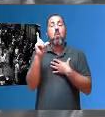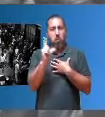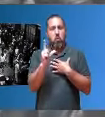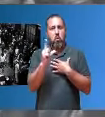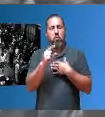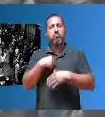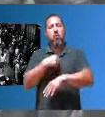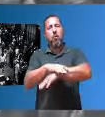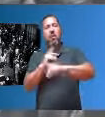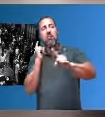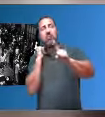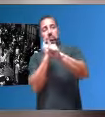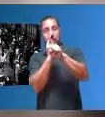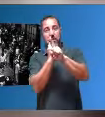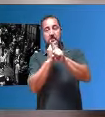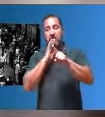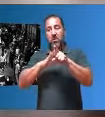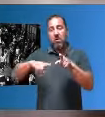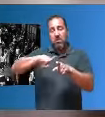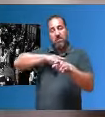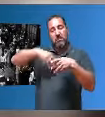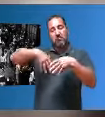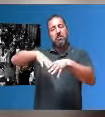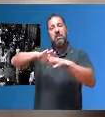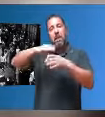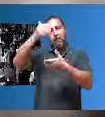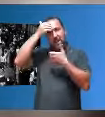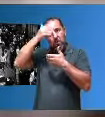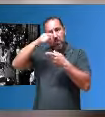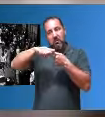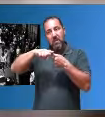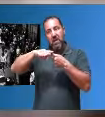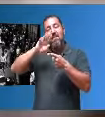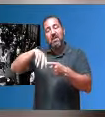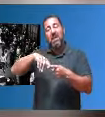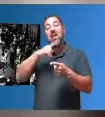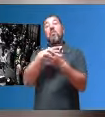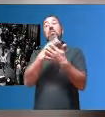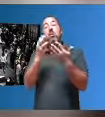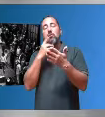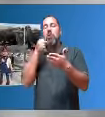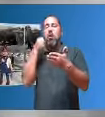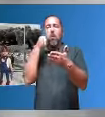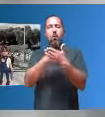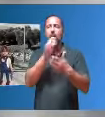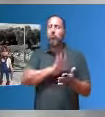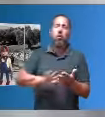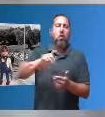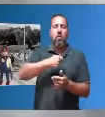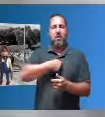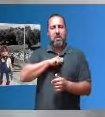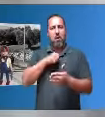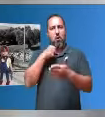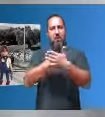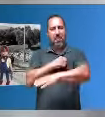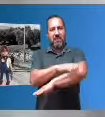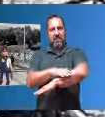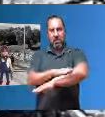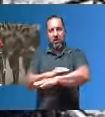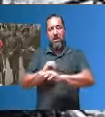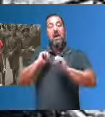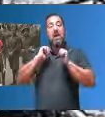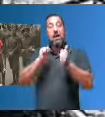se generaliza en toda España, dando comienzo a una terrible guerra civil. El llamado Bando Nacional se sublevó